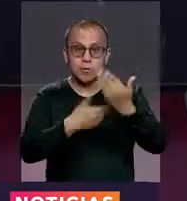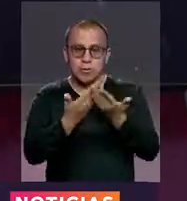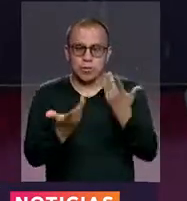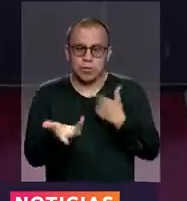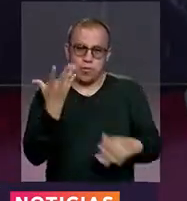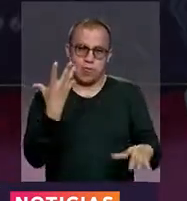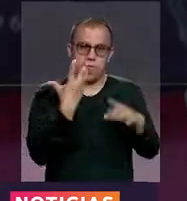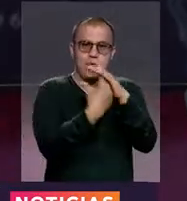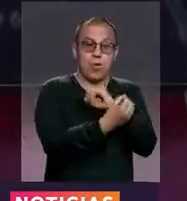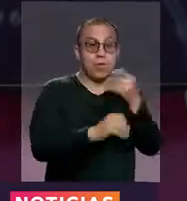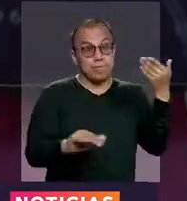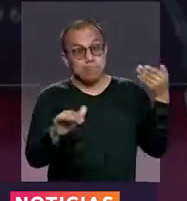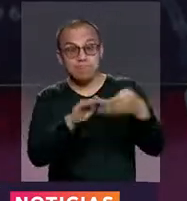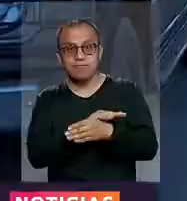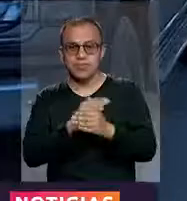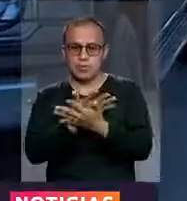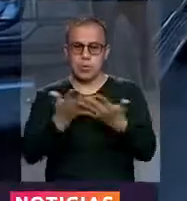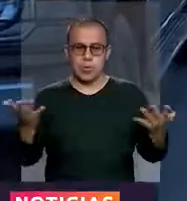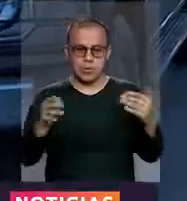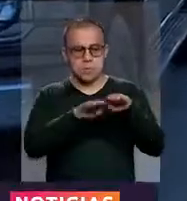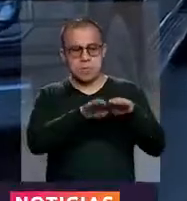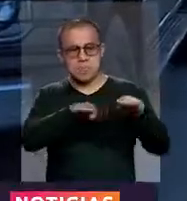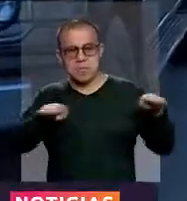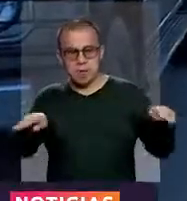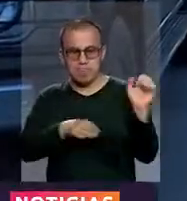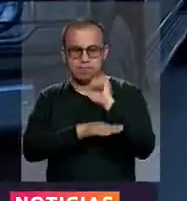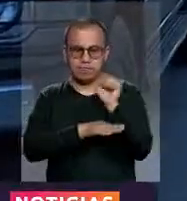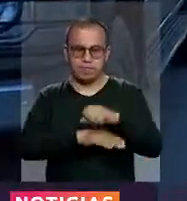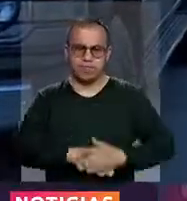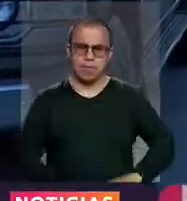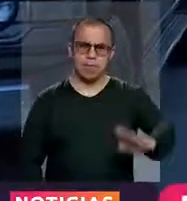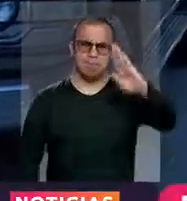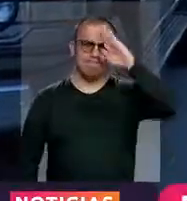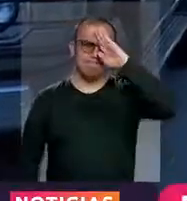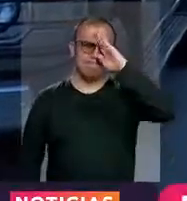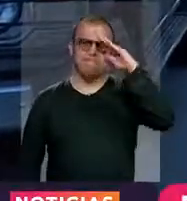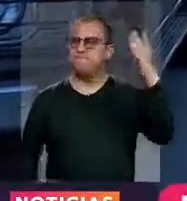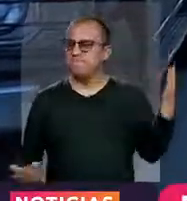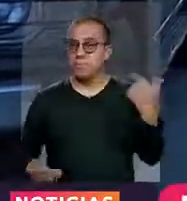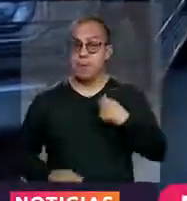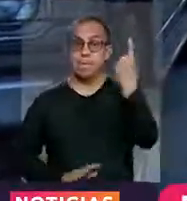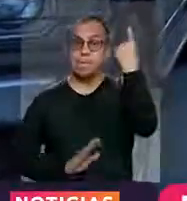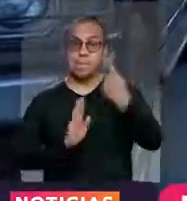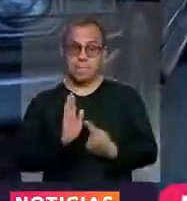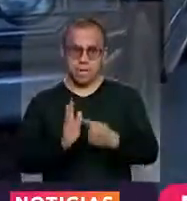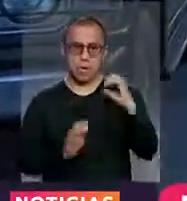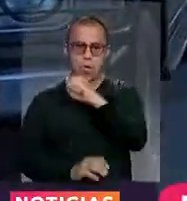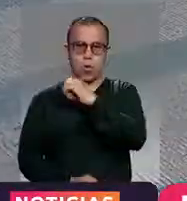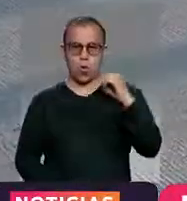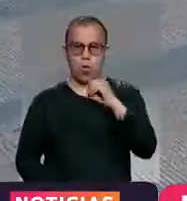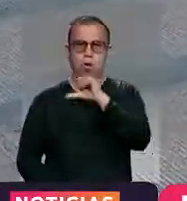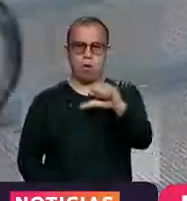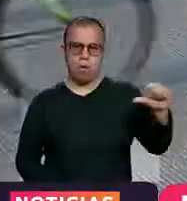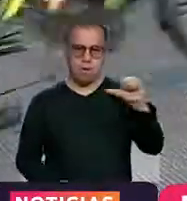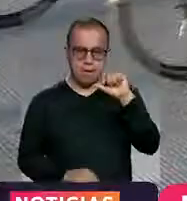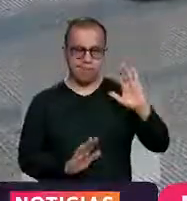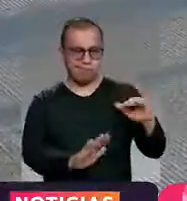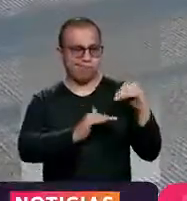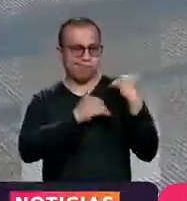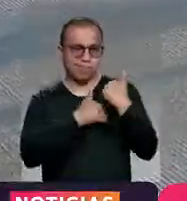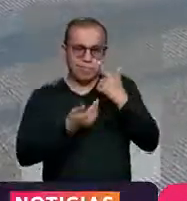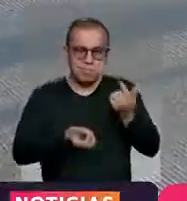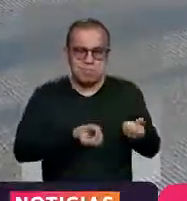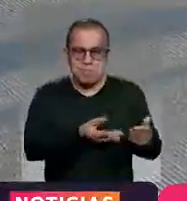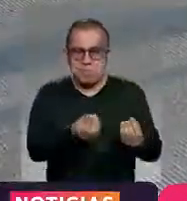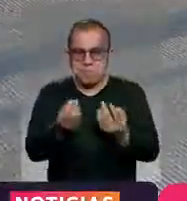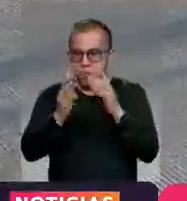éxodo e ingreso de vehículos. La policía ha dispuesto a los 1,000 hombres y mujeres de la seccional de tránsito y transporte para realizar